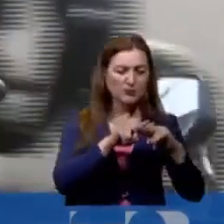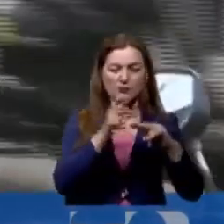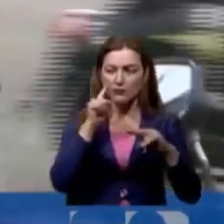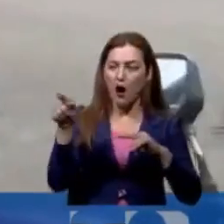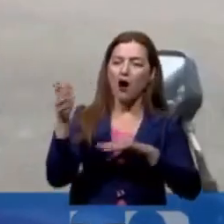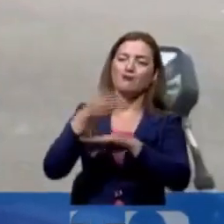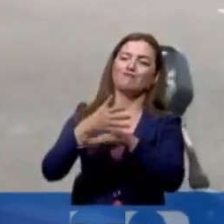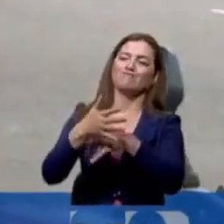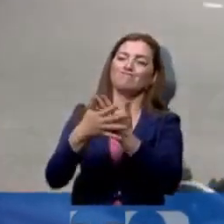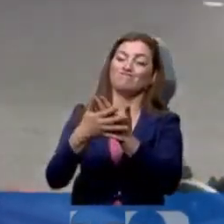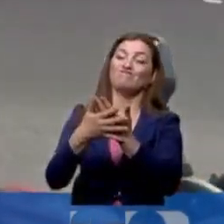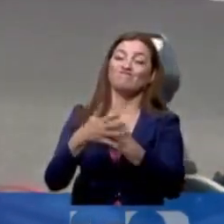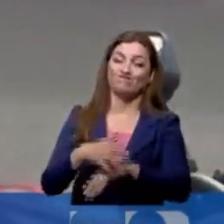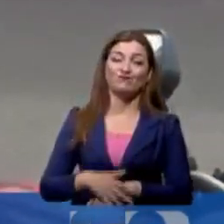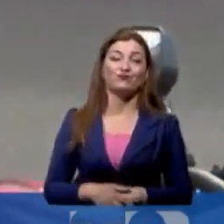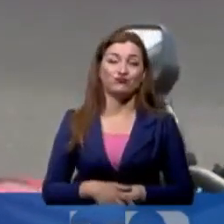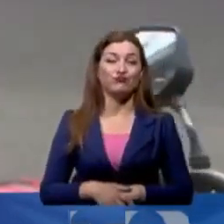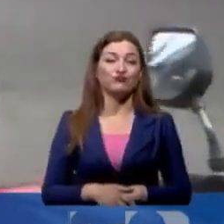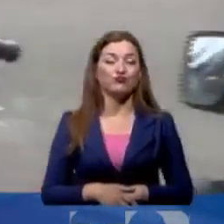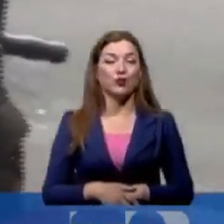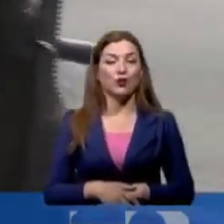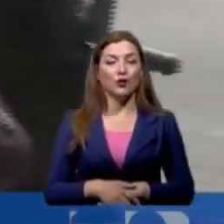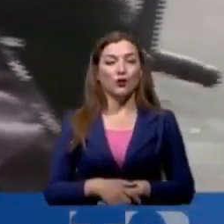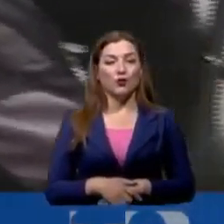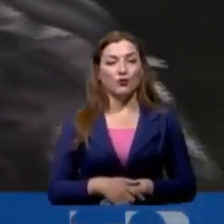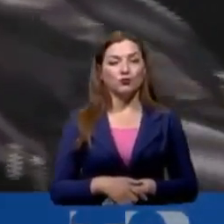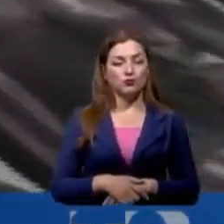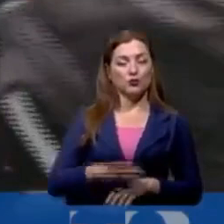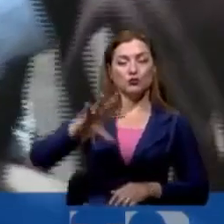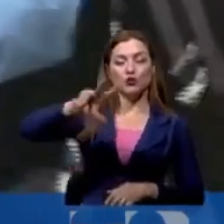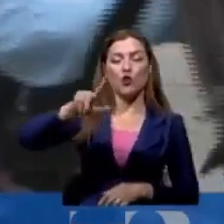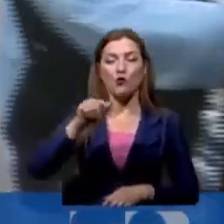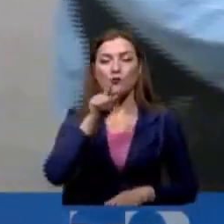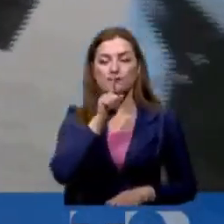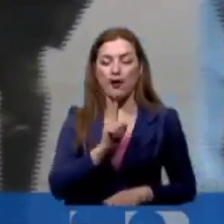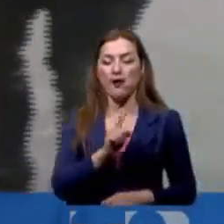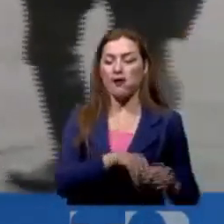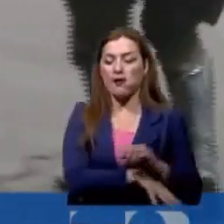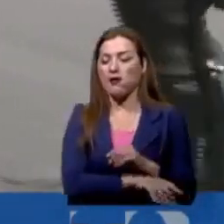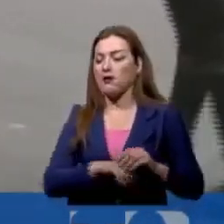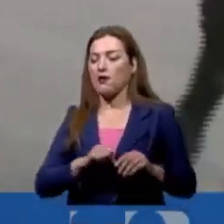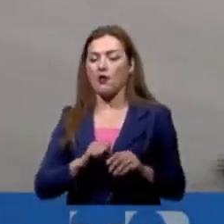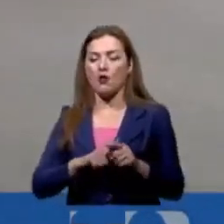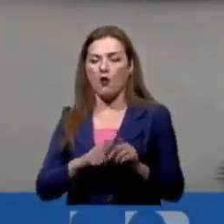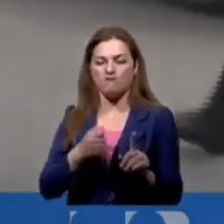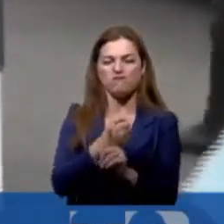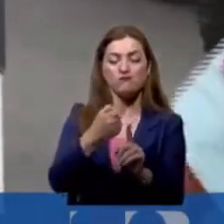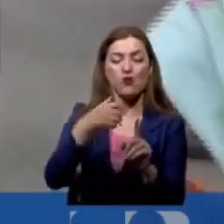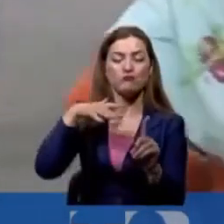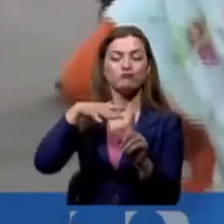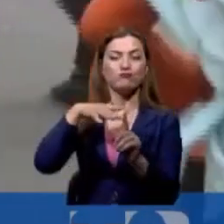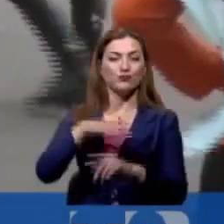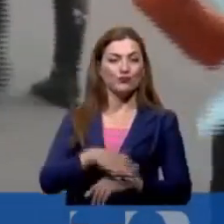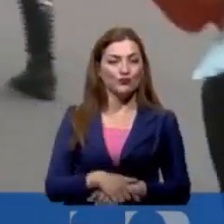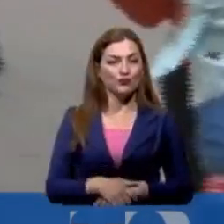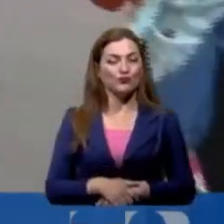blancas pues poseen antecedentes personales, ya sean por robo, por hurto o por algún tipo de agresión. ¿Y qué pena? En este